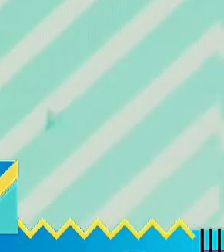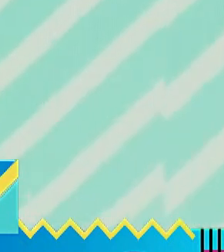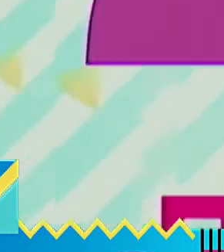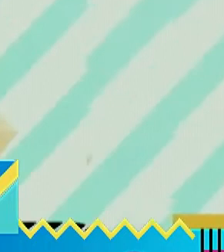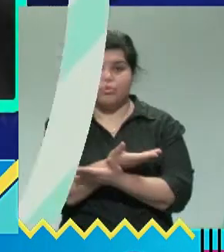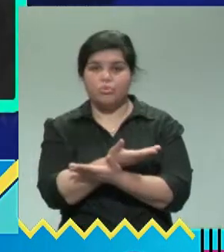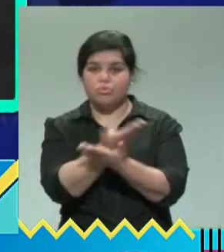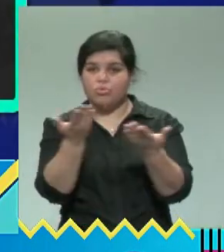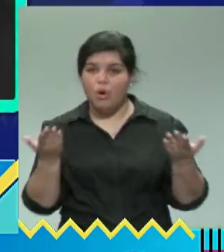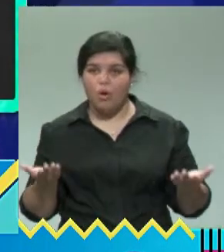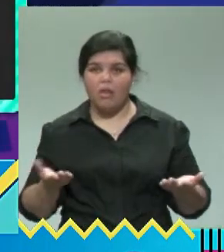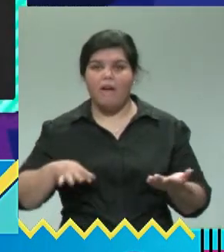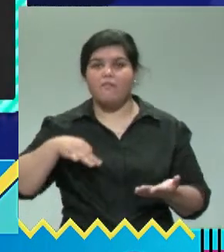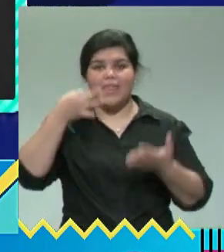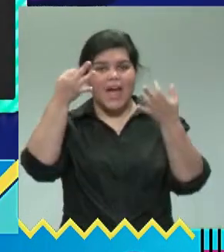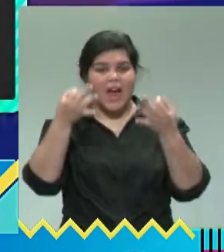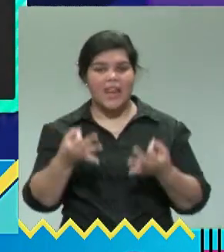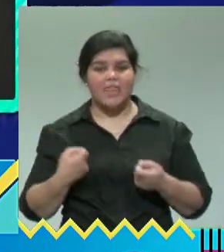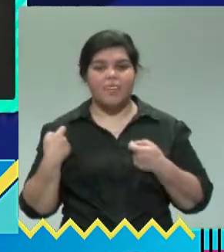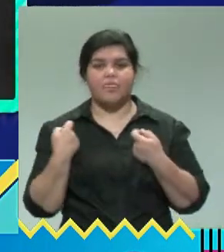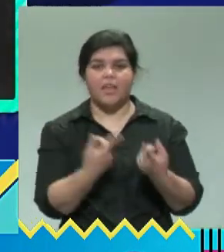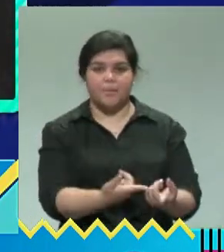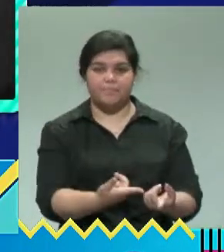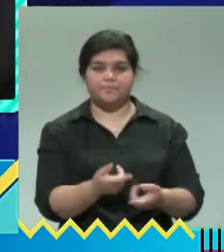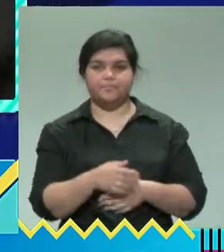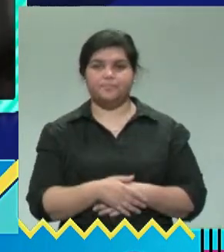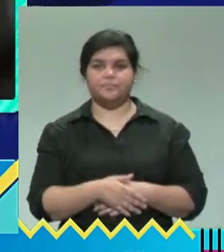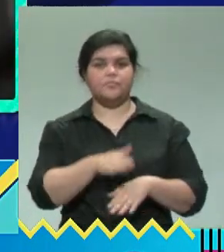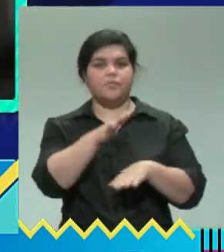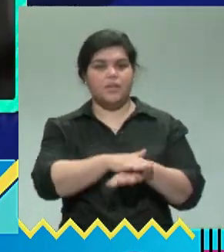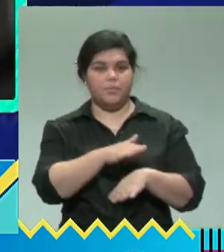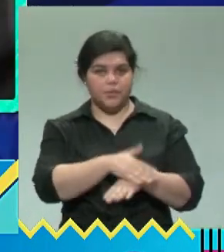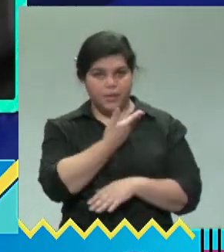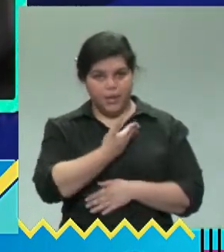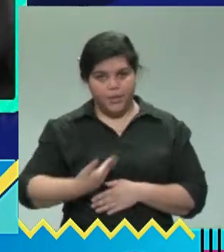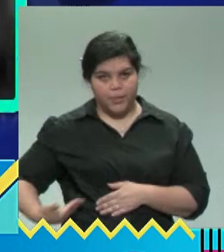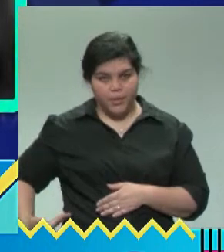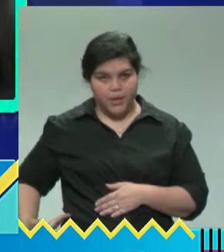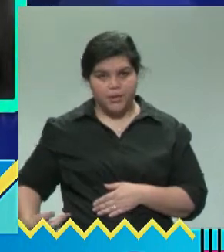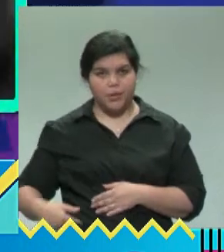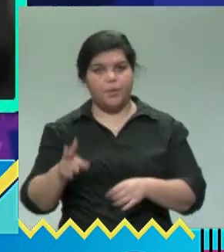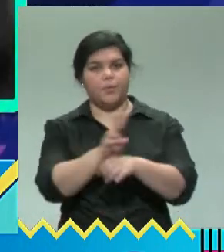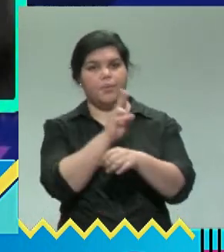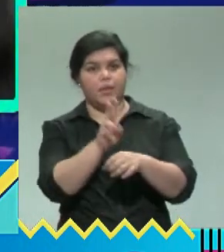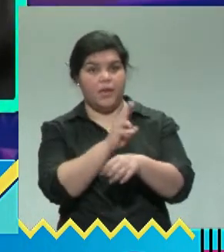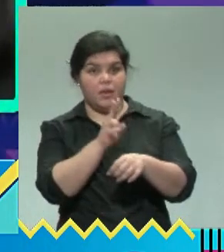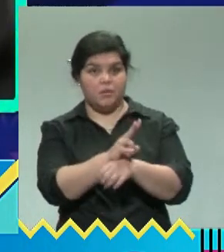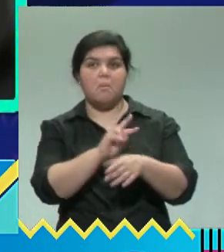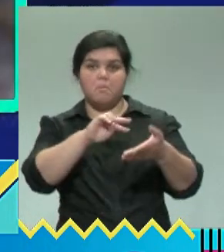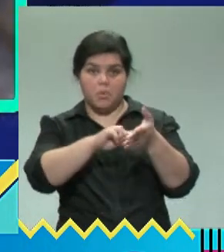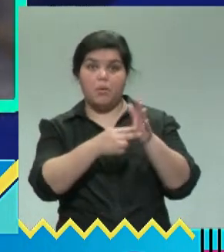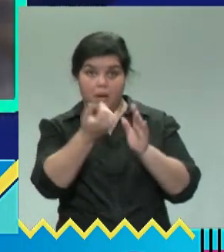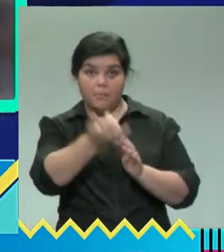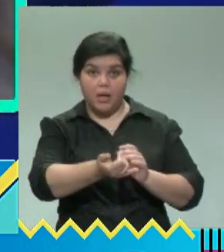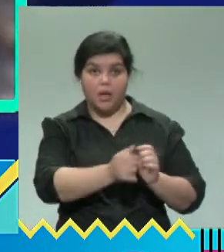vida. Los árboles no hay que tocarlos. Es responsabilidad del Estado mantenerlos. Y si hay un problema, avisar, por ejemplo, a